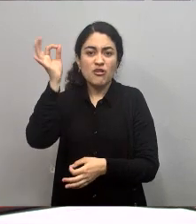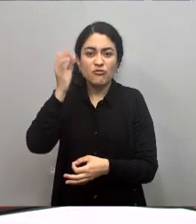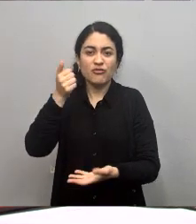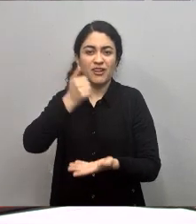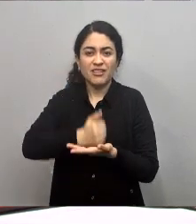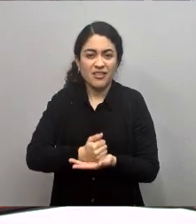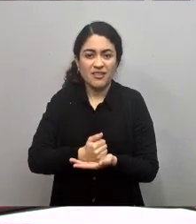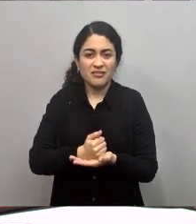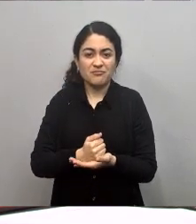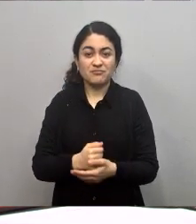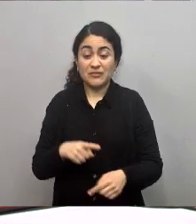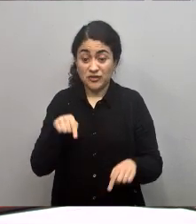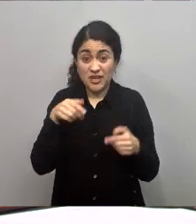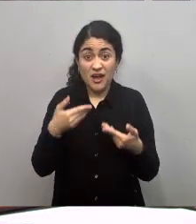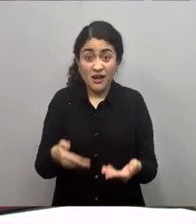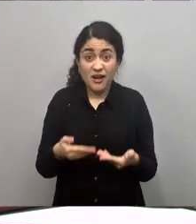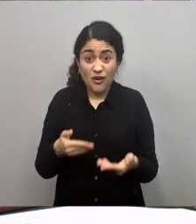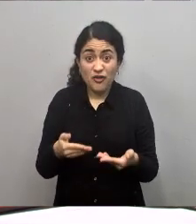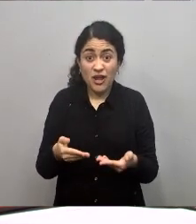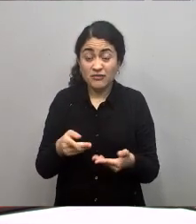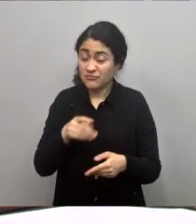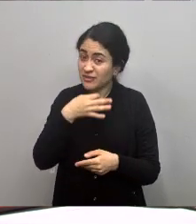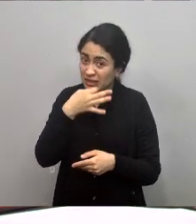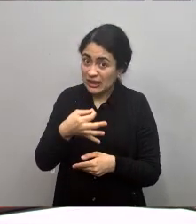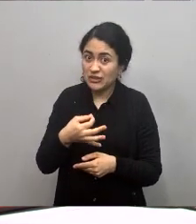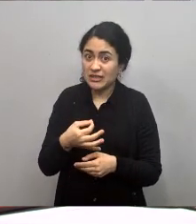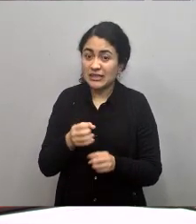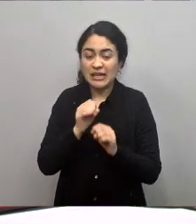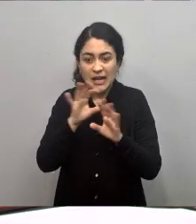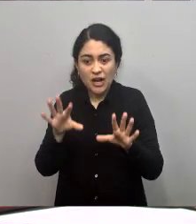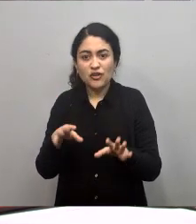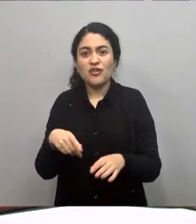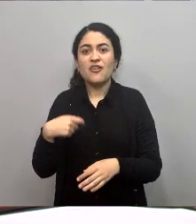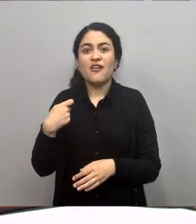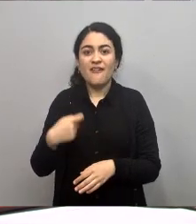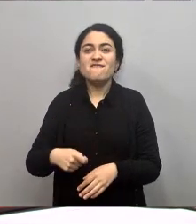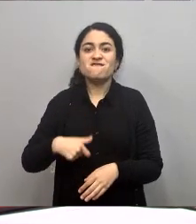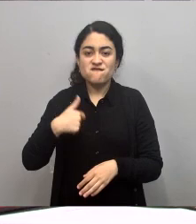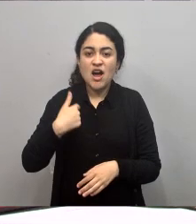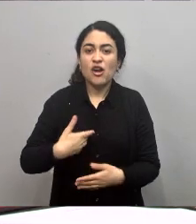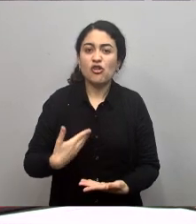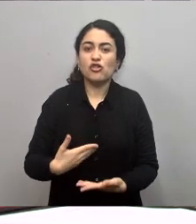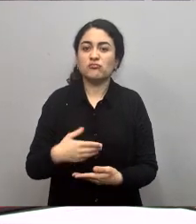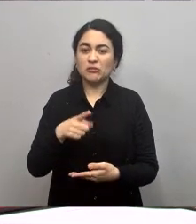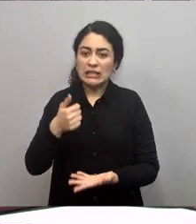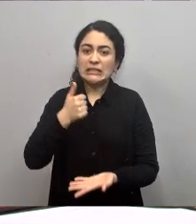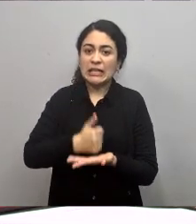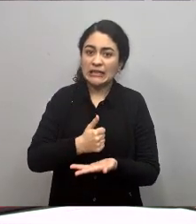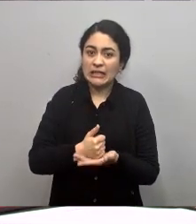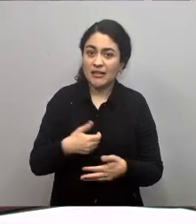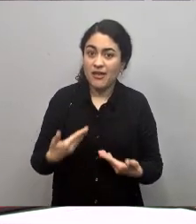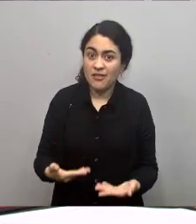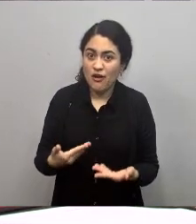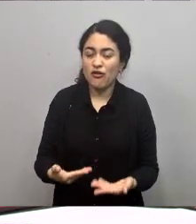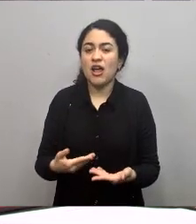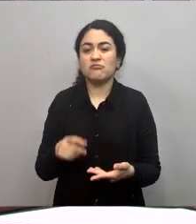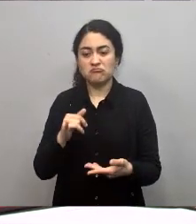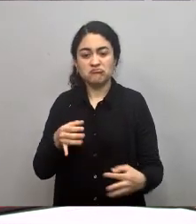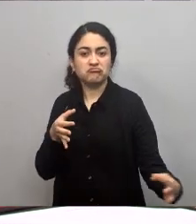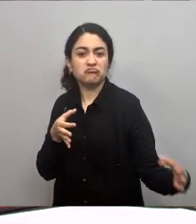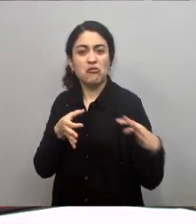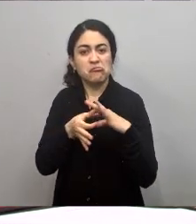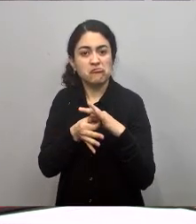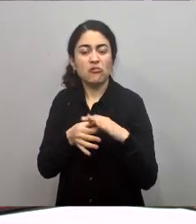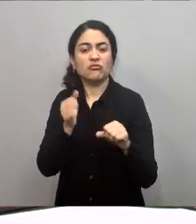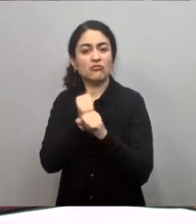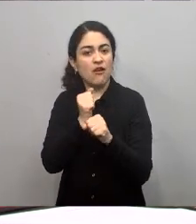Regional. Y por eso yo quiero ser bien clarito y valorar ese espíritu del intendente Martínez con la idea